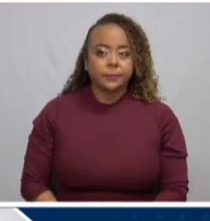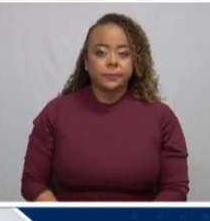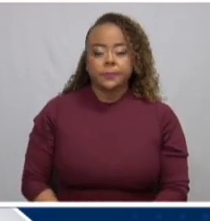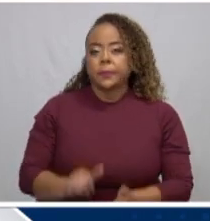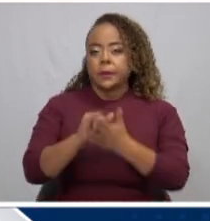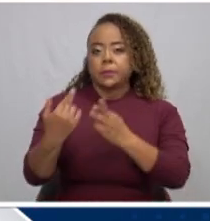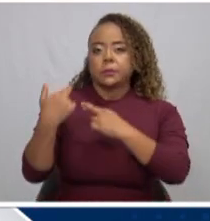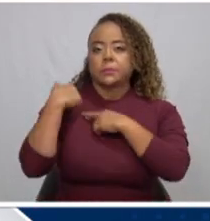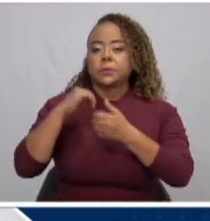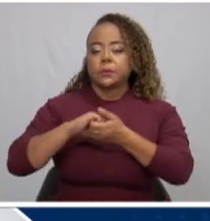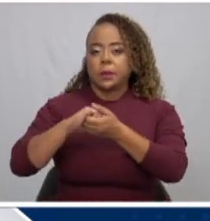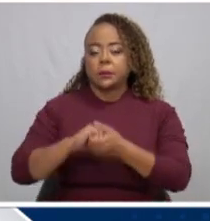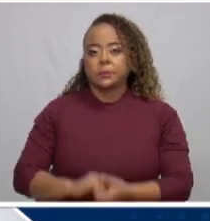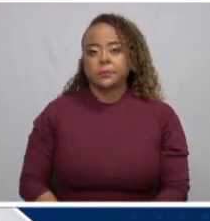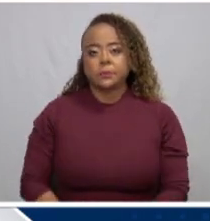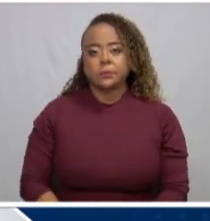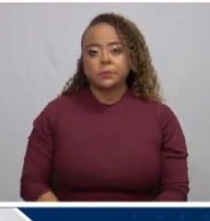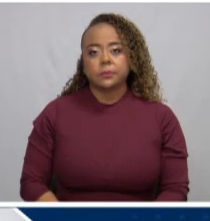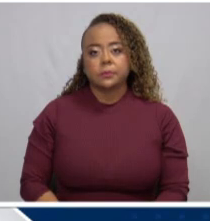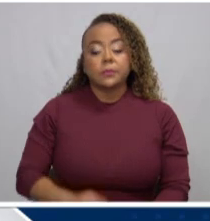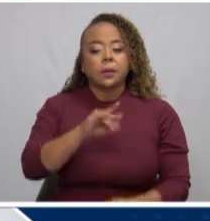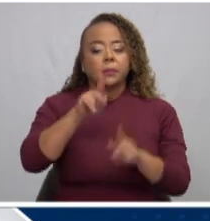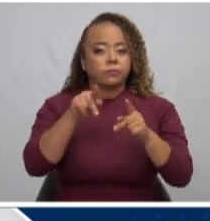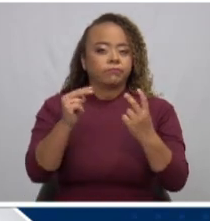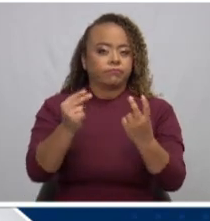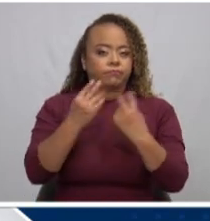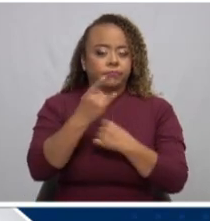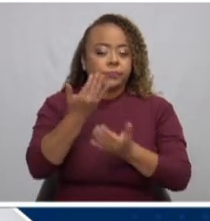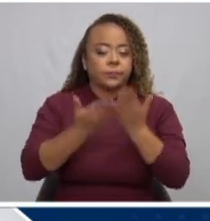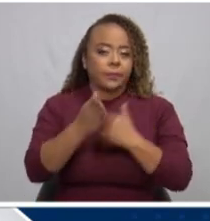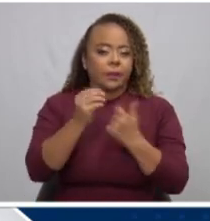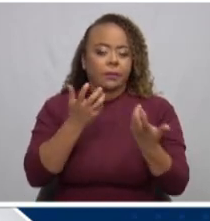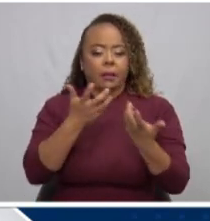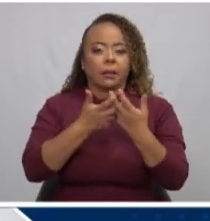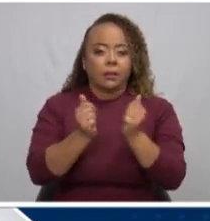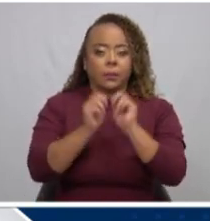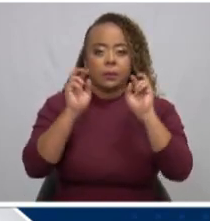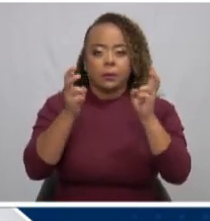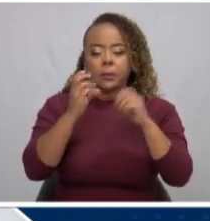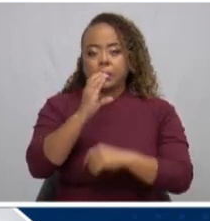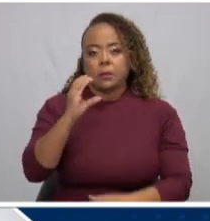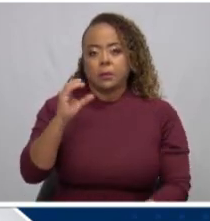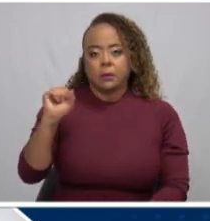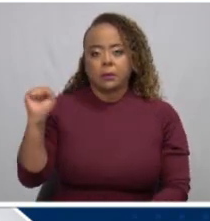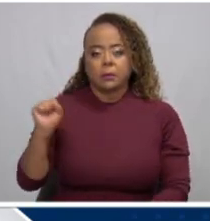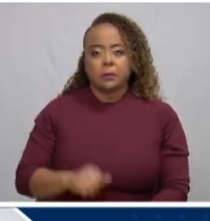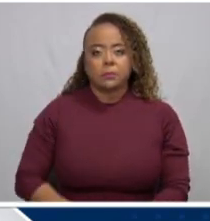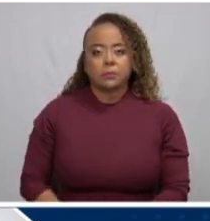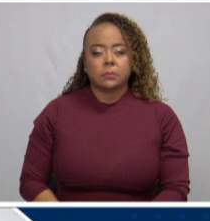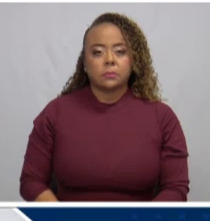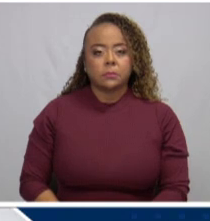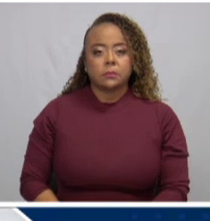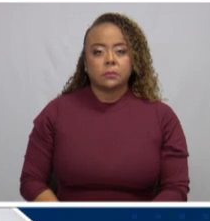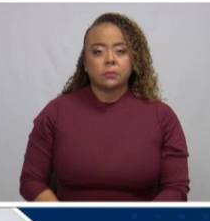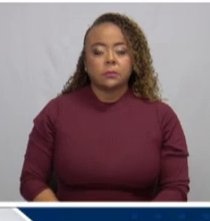la responsabilidad solidaria y aquí la gente que nos está viendo y tal vez que no está familiarizado tanto con el tema de la caja cuando ven